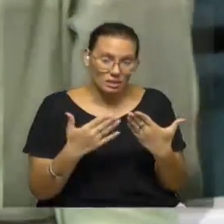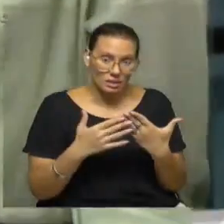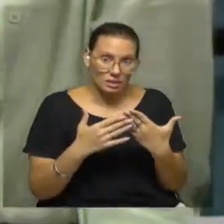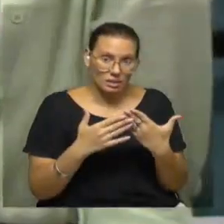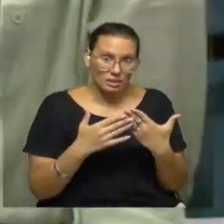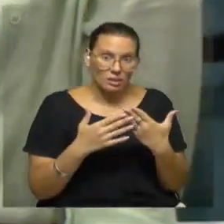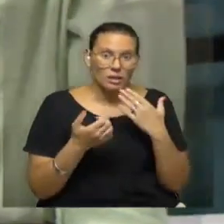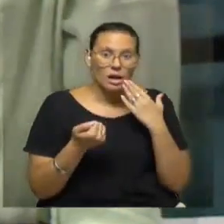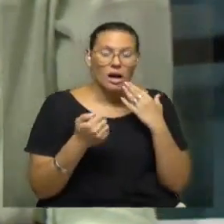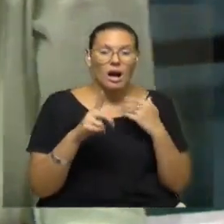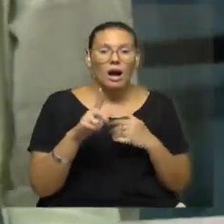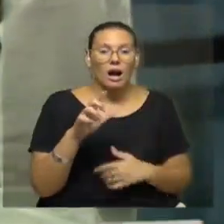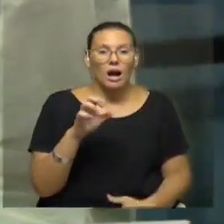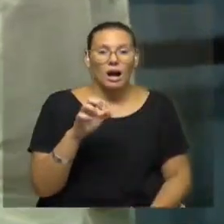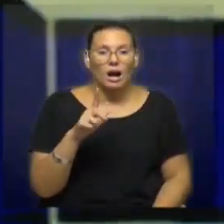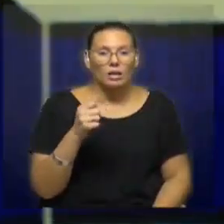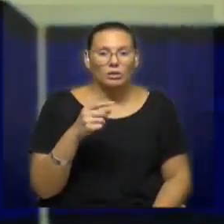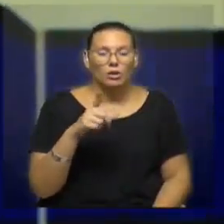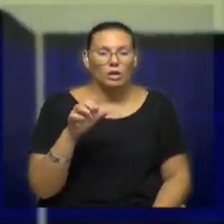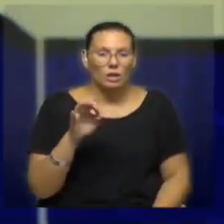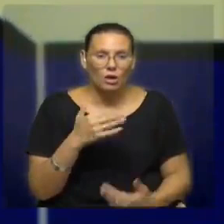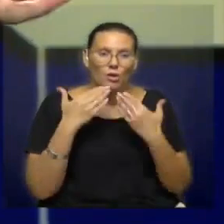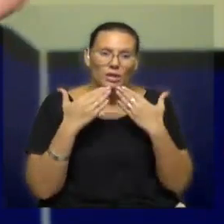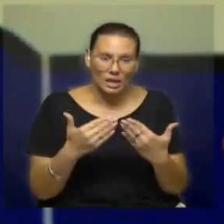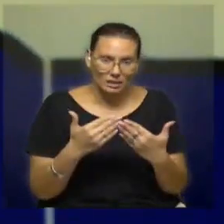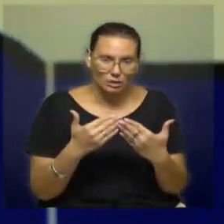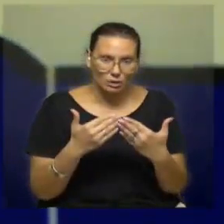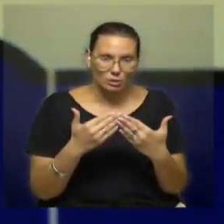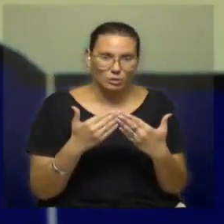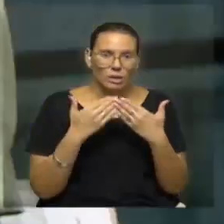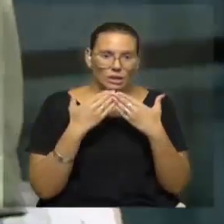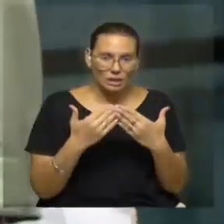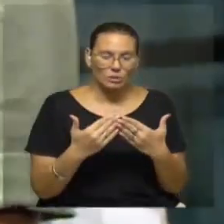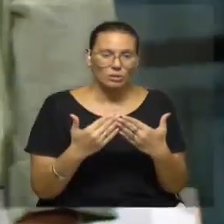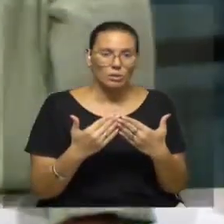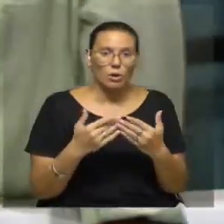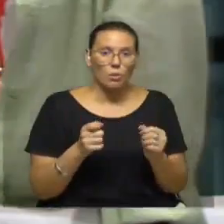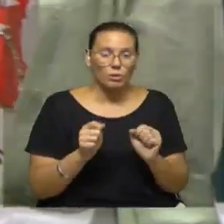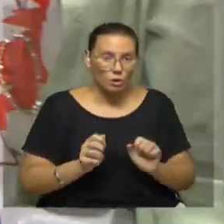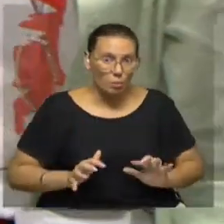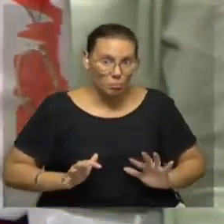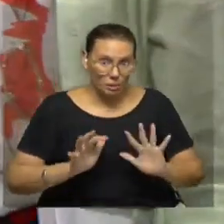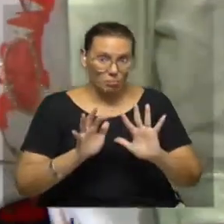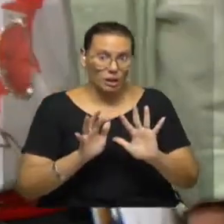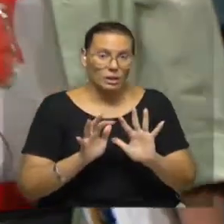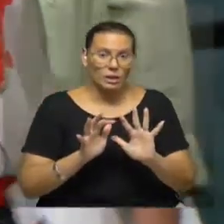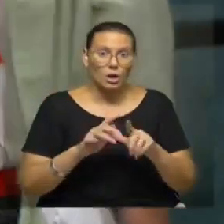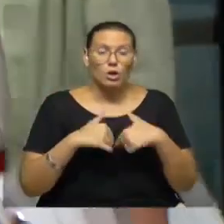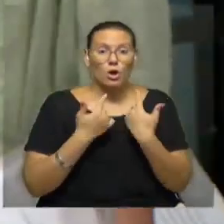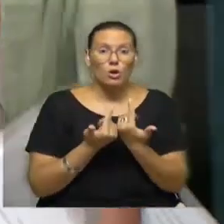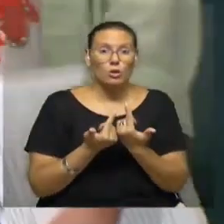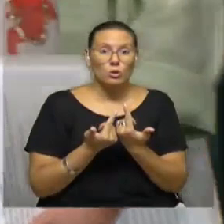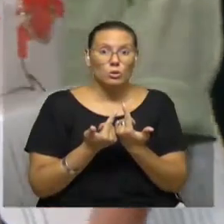los Pandaburu y Leo Carlini, muchas gracias. Un placer. Gracias a todos. Bien. Mientras vas acomodándote un poco, nosotros nos